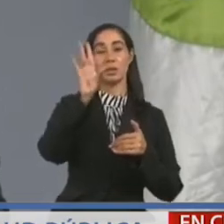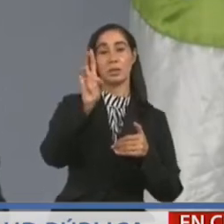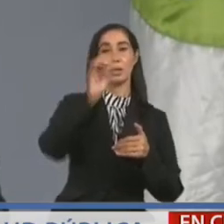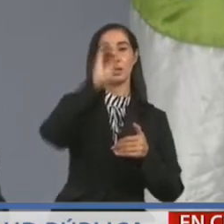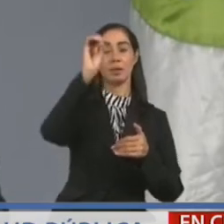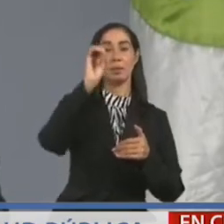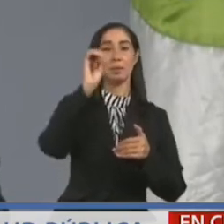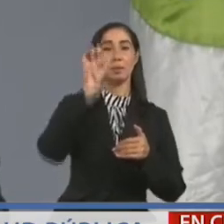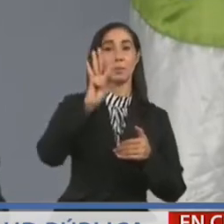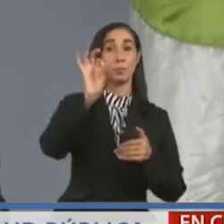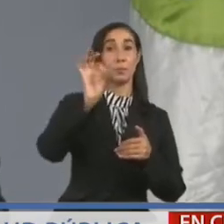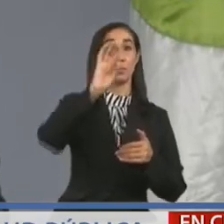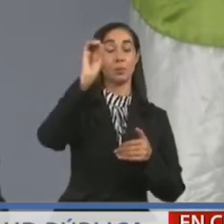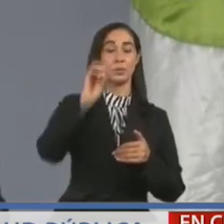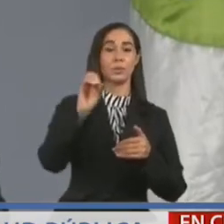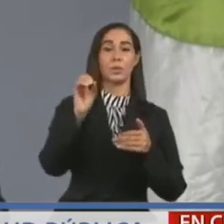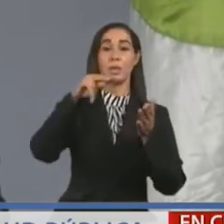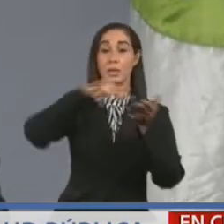87.4%, es decir,